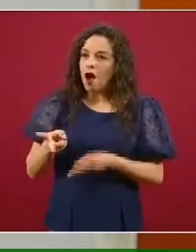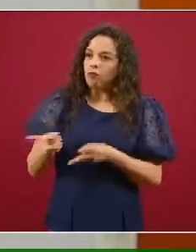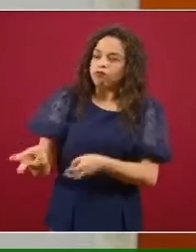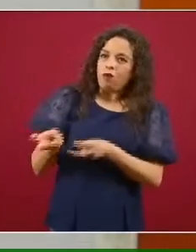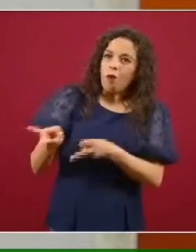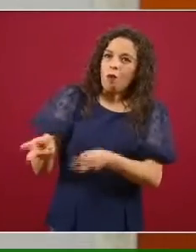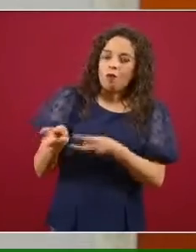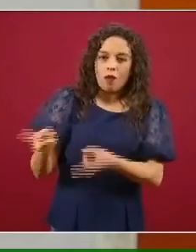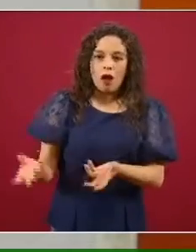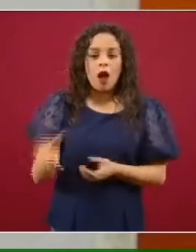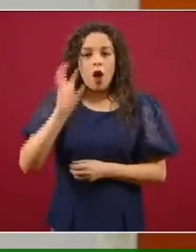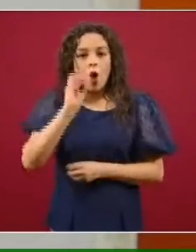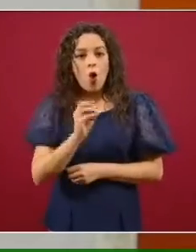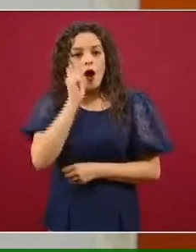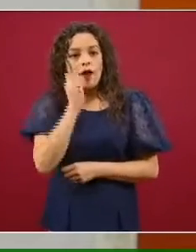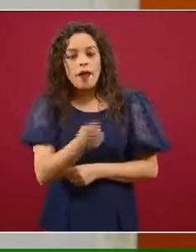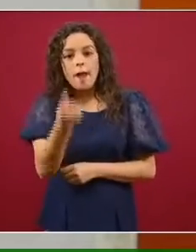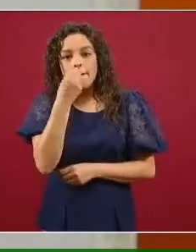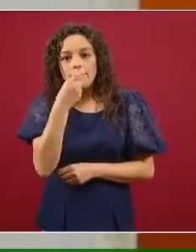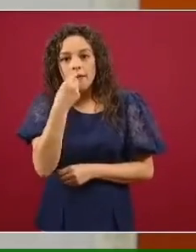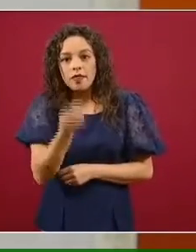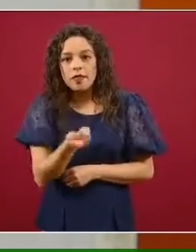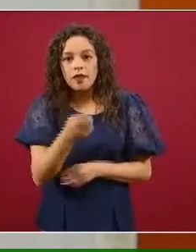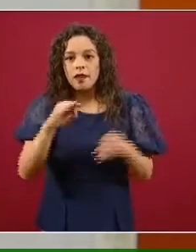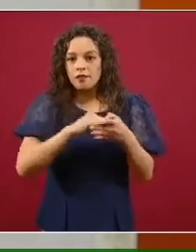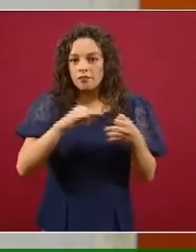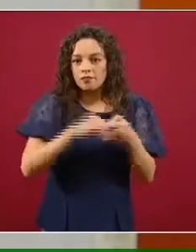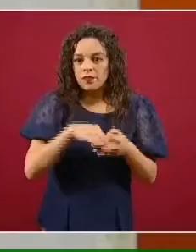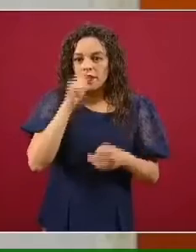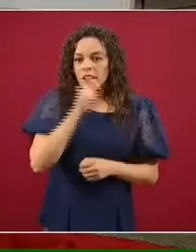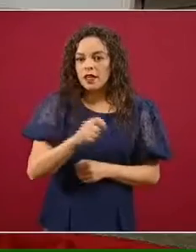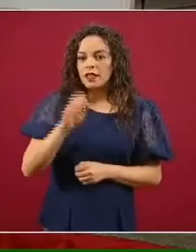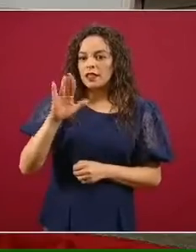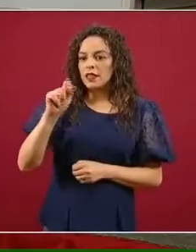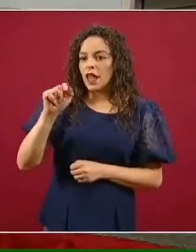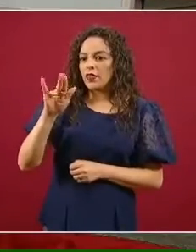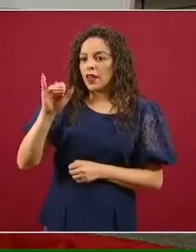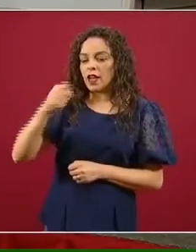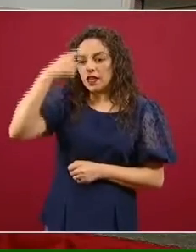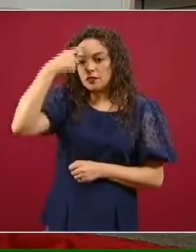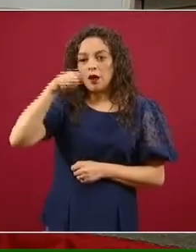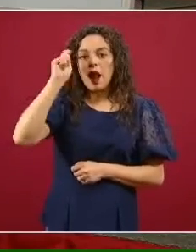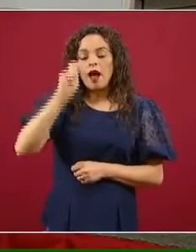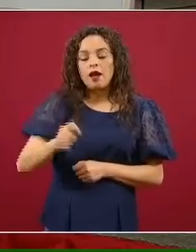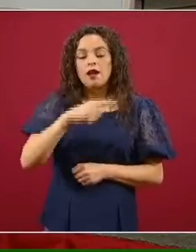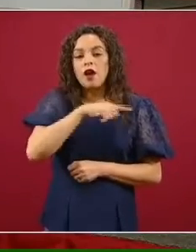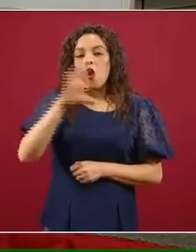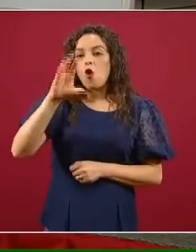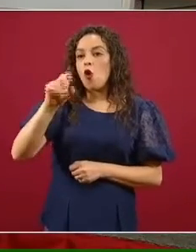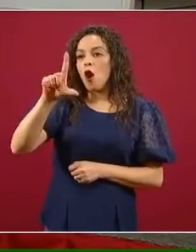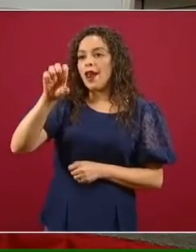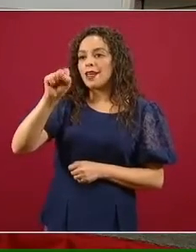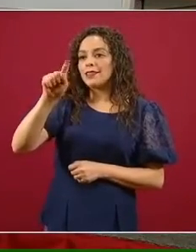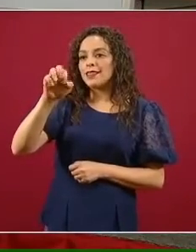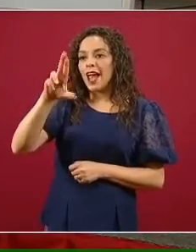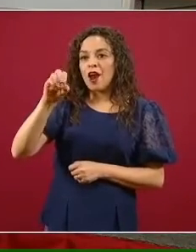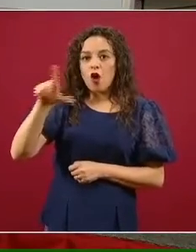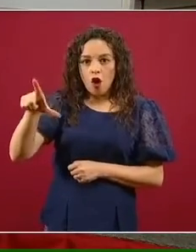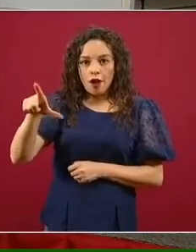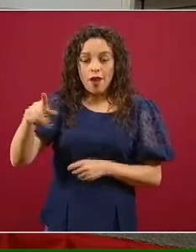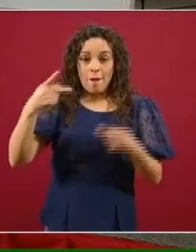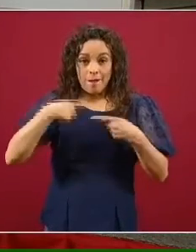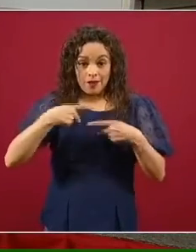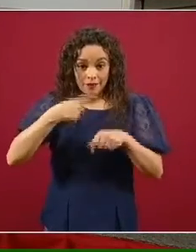en medicamentos que son tan frecuentes como serían las estatinas para el colesterol, que lo toma una proporción significativa de